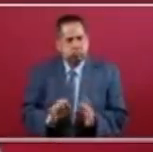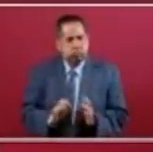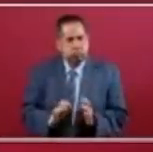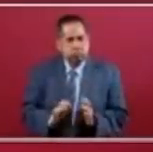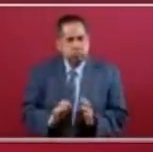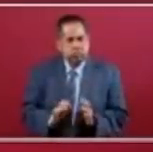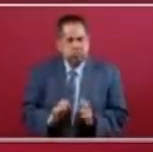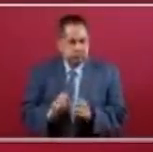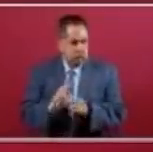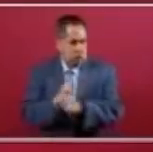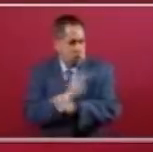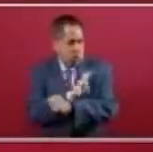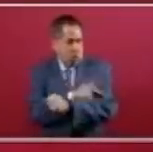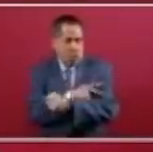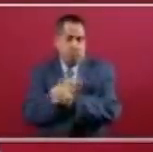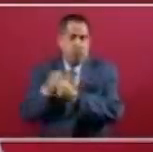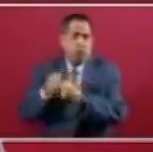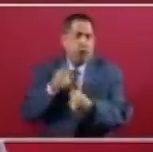es humildad.